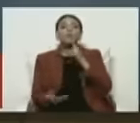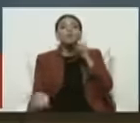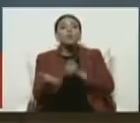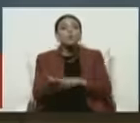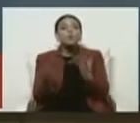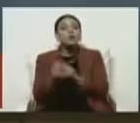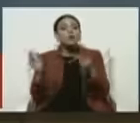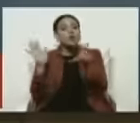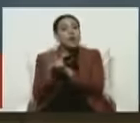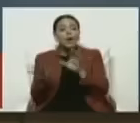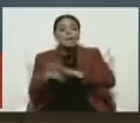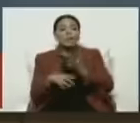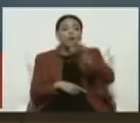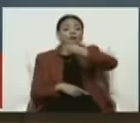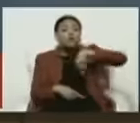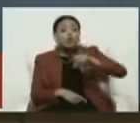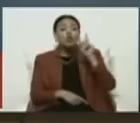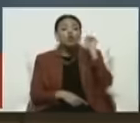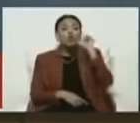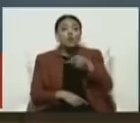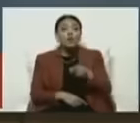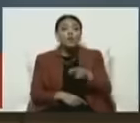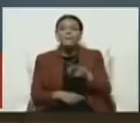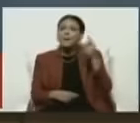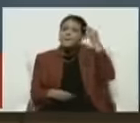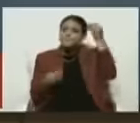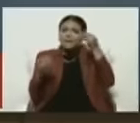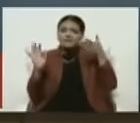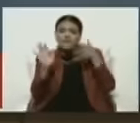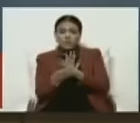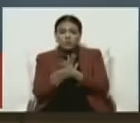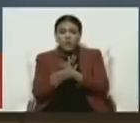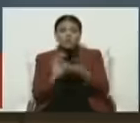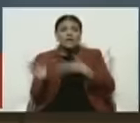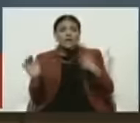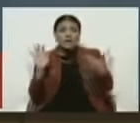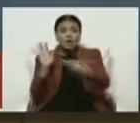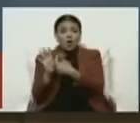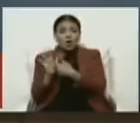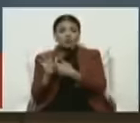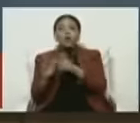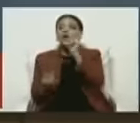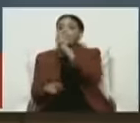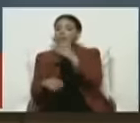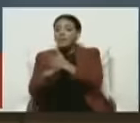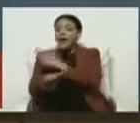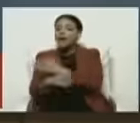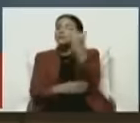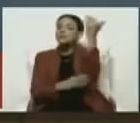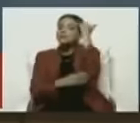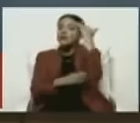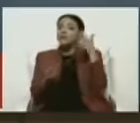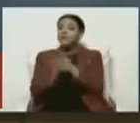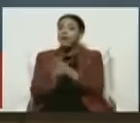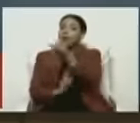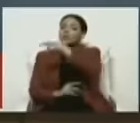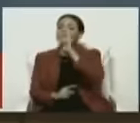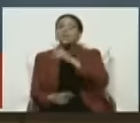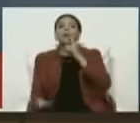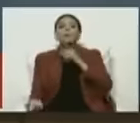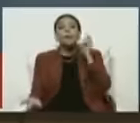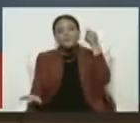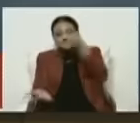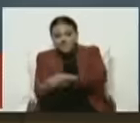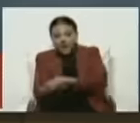que ose o que pretenda impunemente hacer estas actividades sabrá que llegará el peso de la